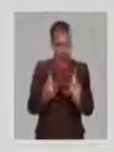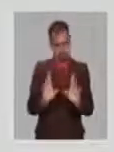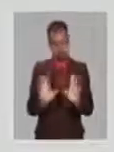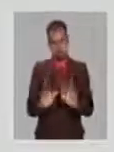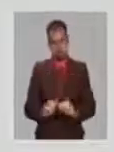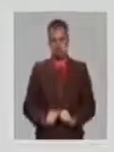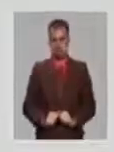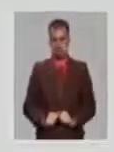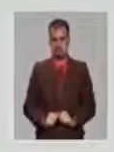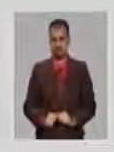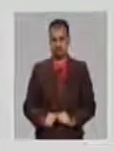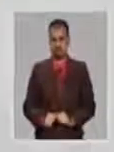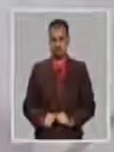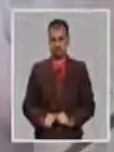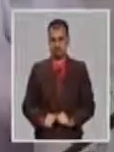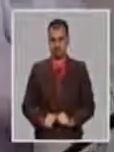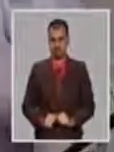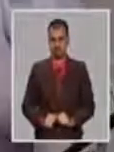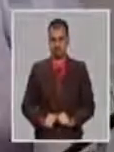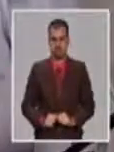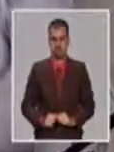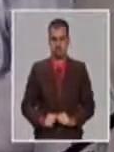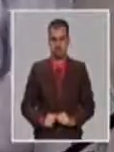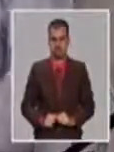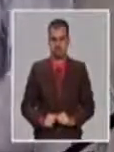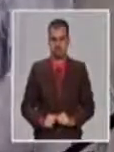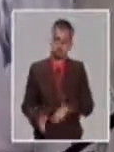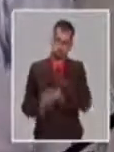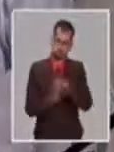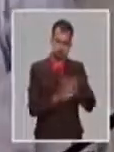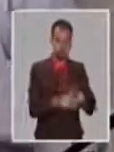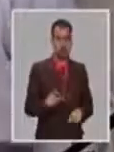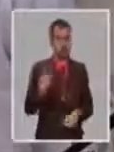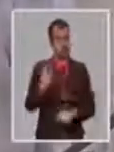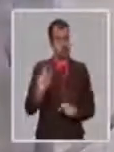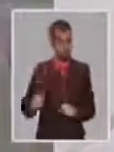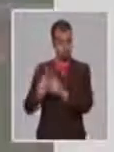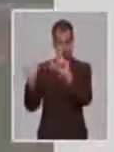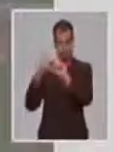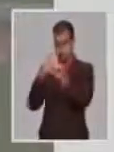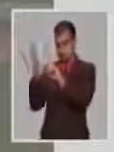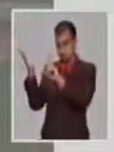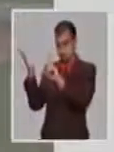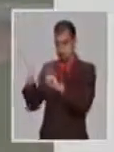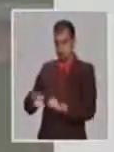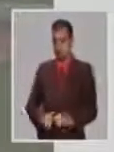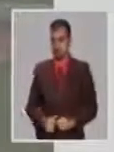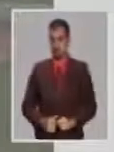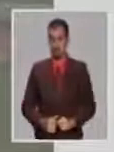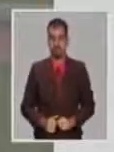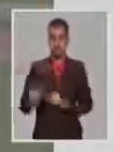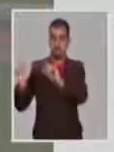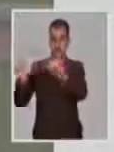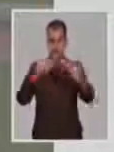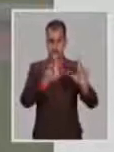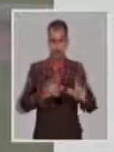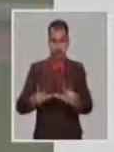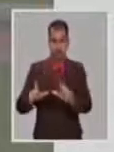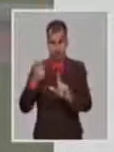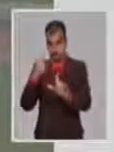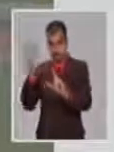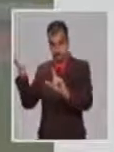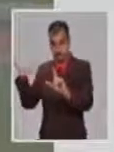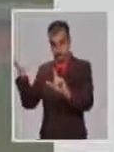Por último, quería mencionar que en la última lámina, bueno, se muestran algunos gráficos. Todo